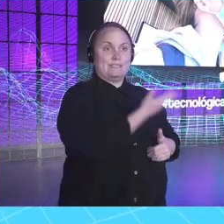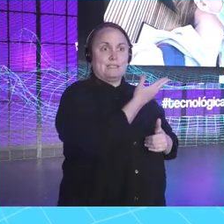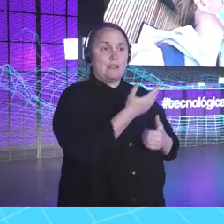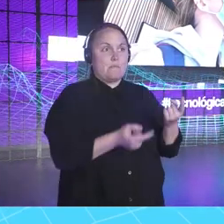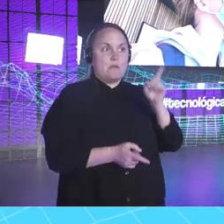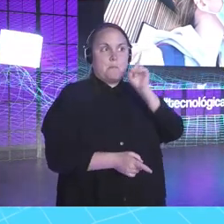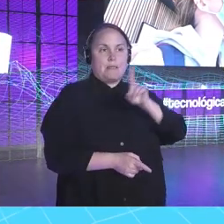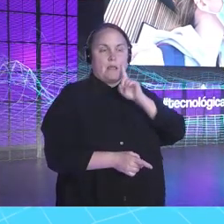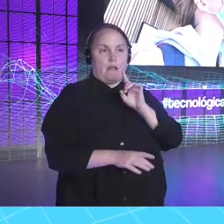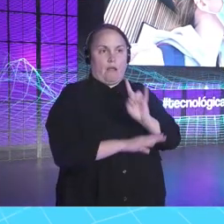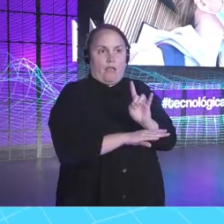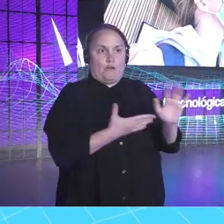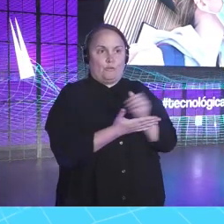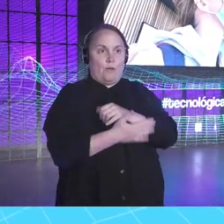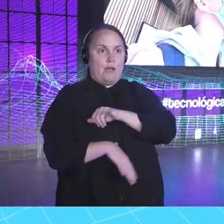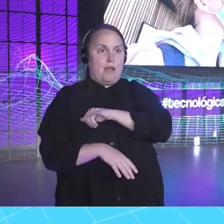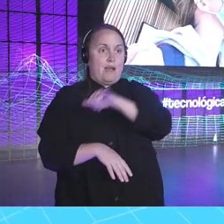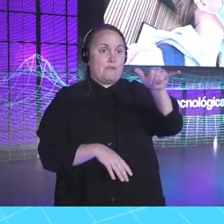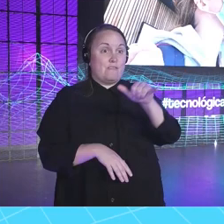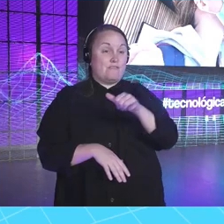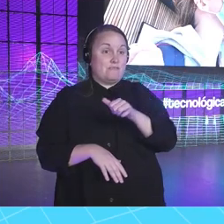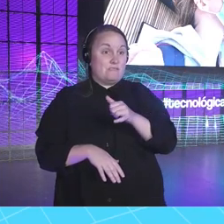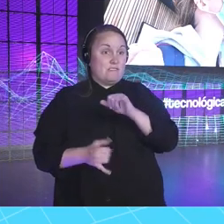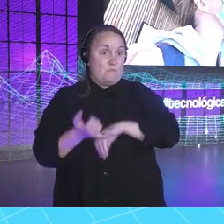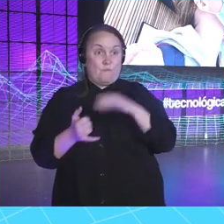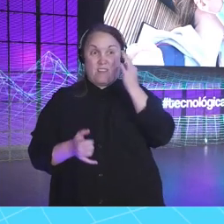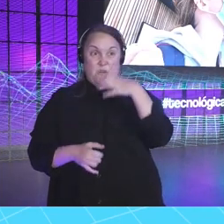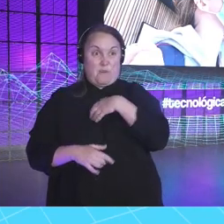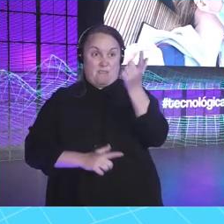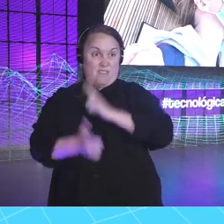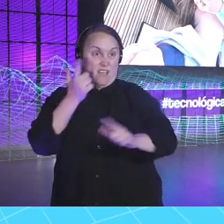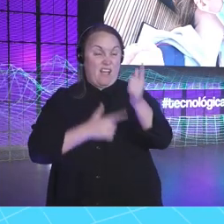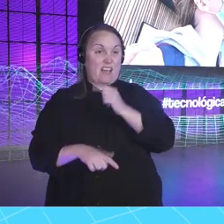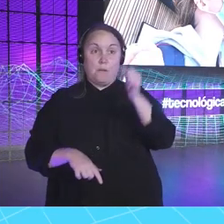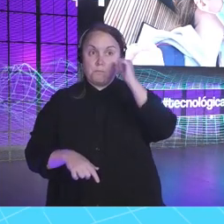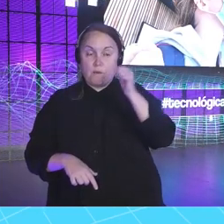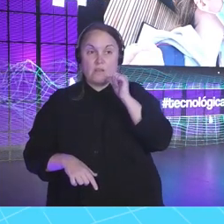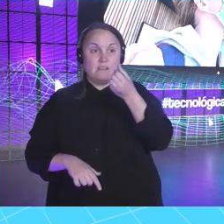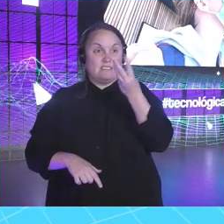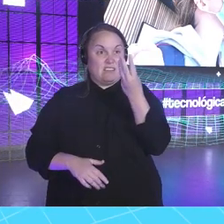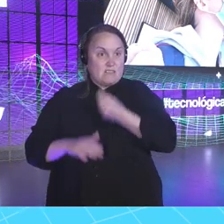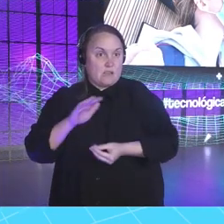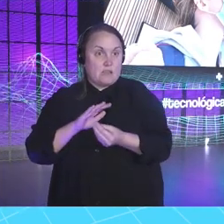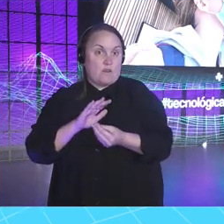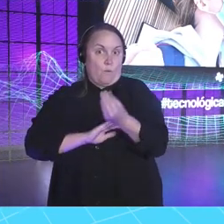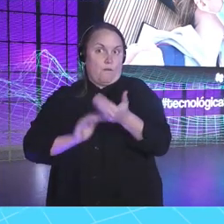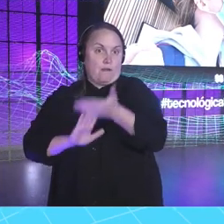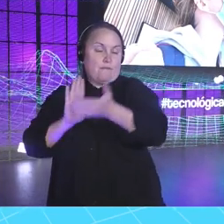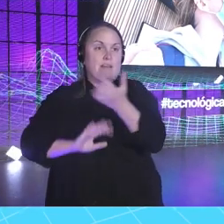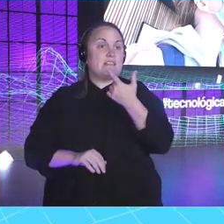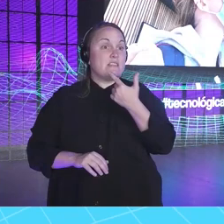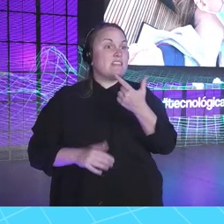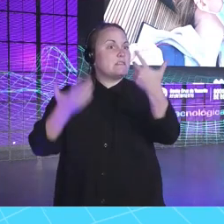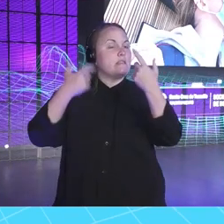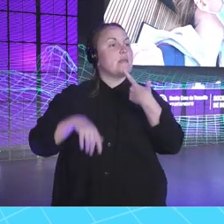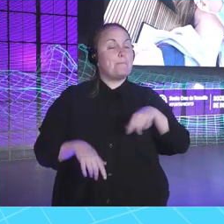en todo al llegar al avión Ana ya no podía viajar ver al tercero el embarazo incluso nos sugirieron que mintiéramos en plan si